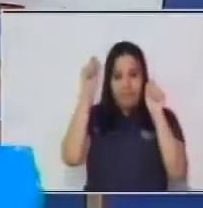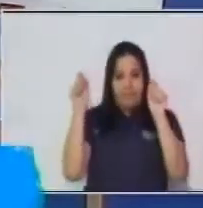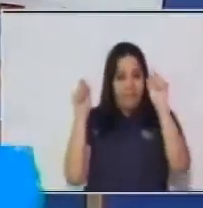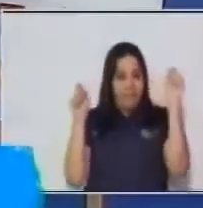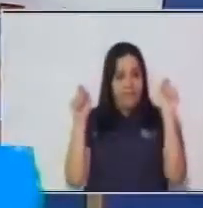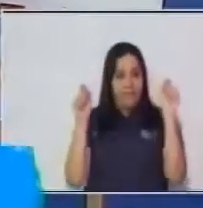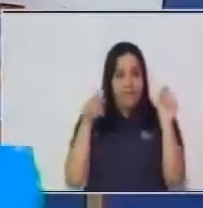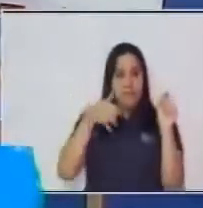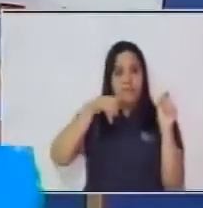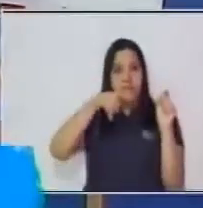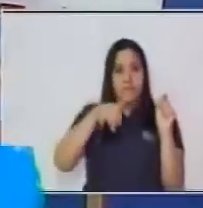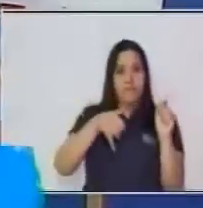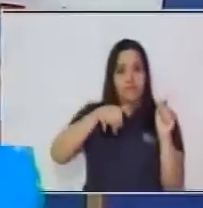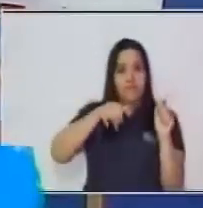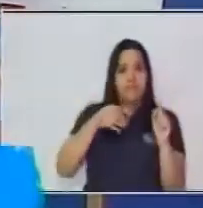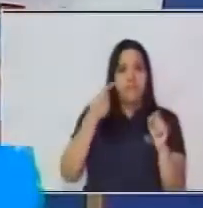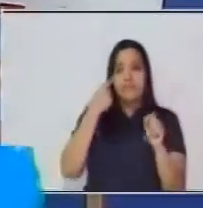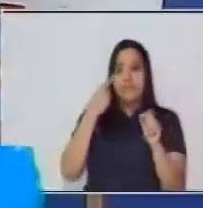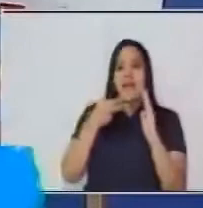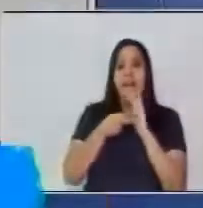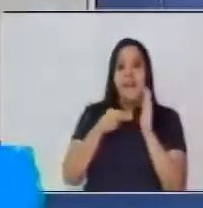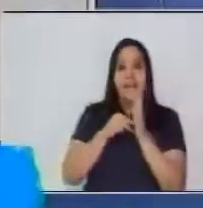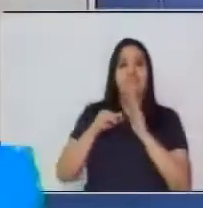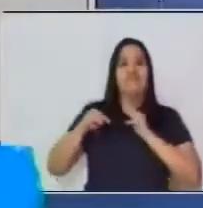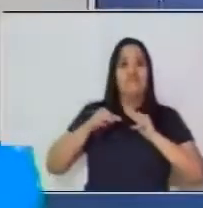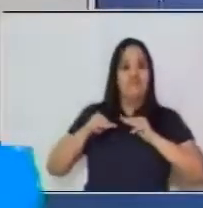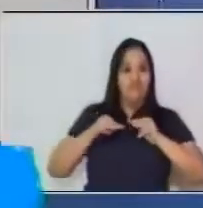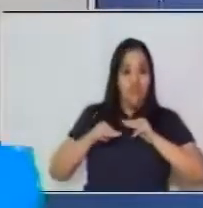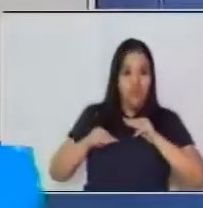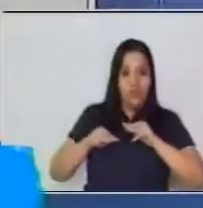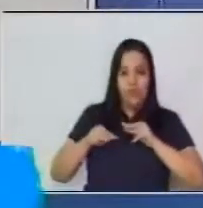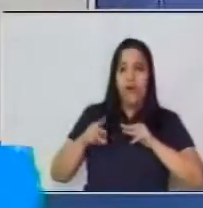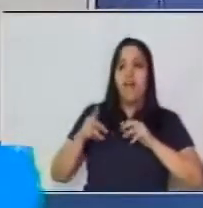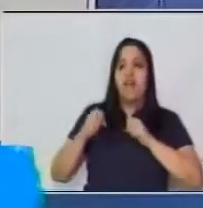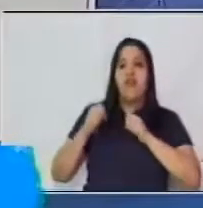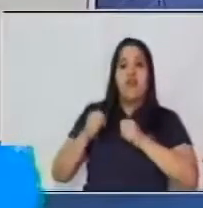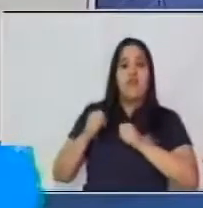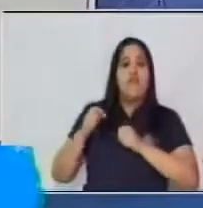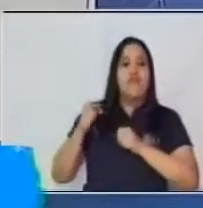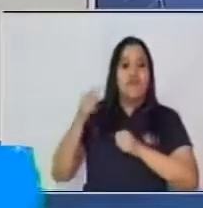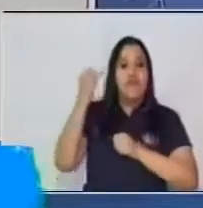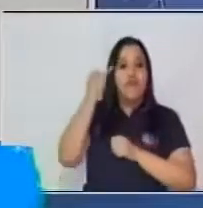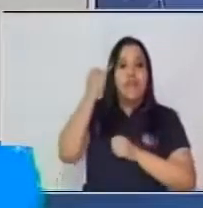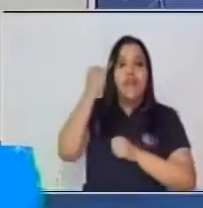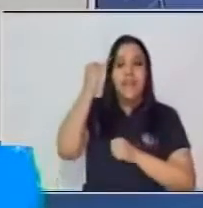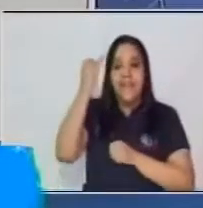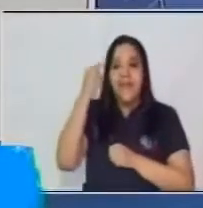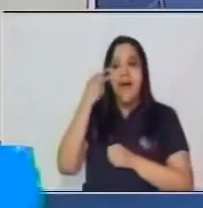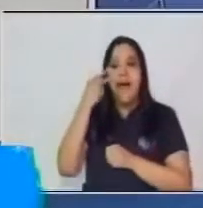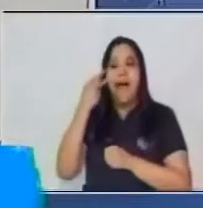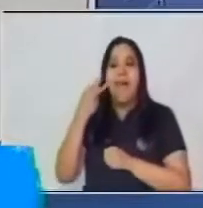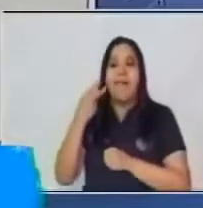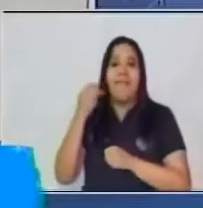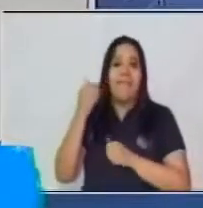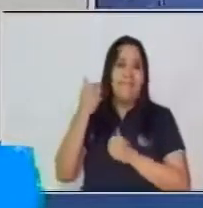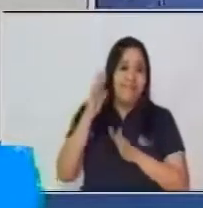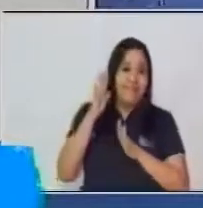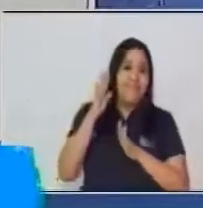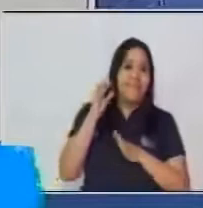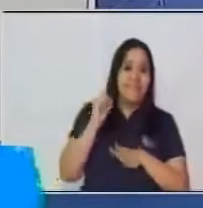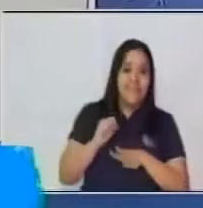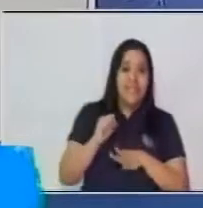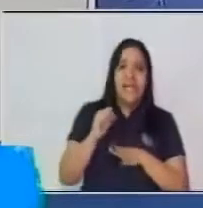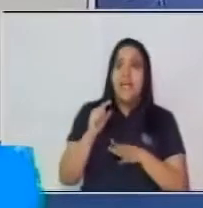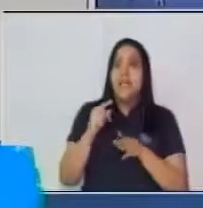algunas caricaturas, para reforzar esa idea que el teléfono está sonando. Entonces acá es que tú uses esos elementos como